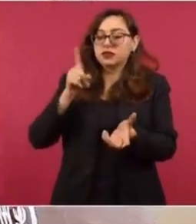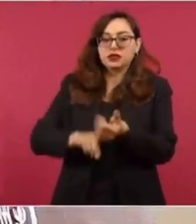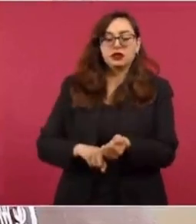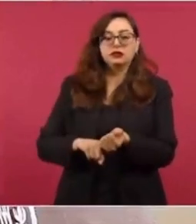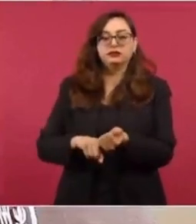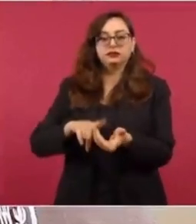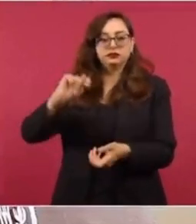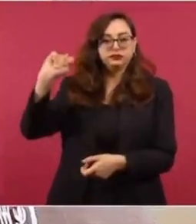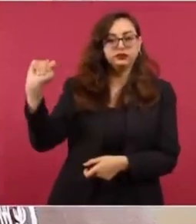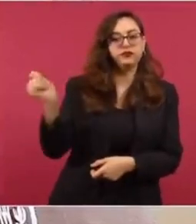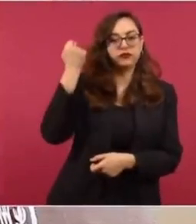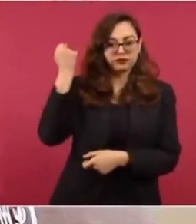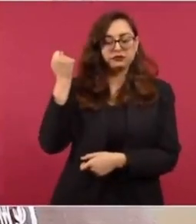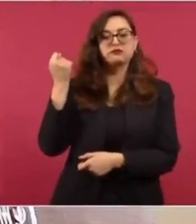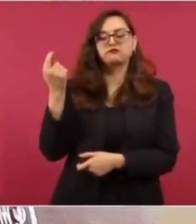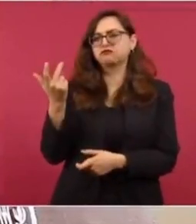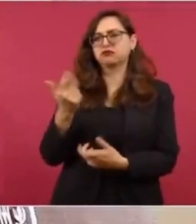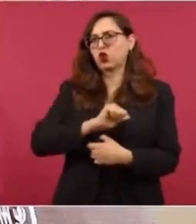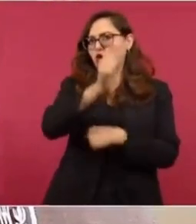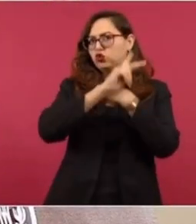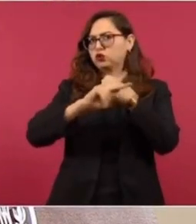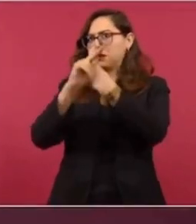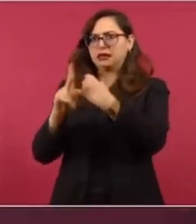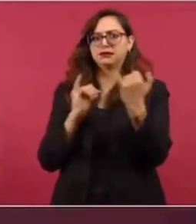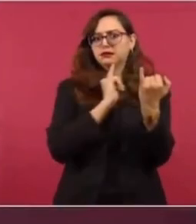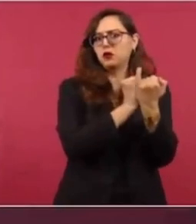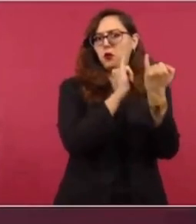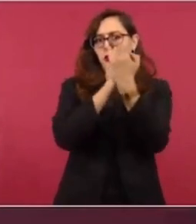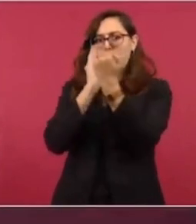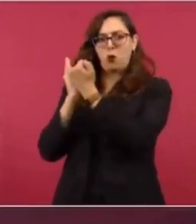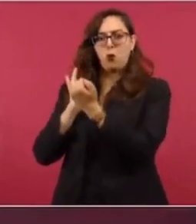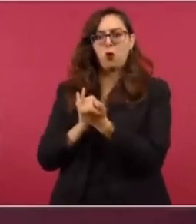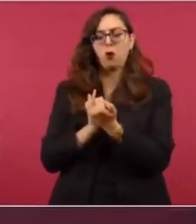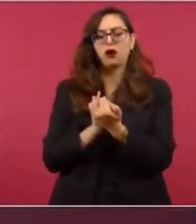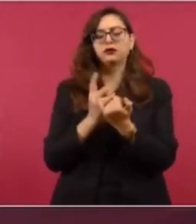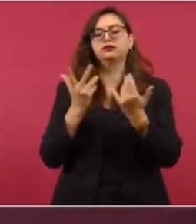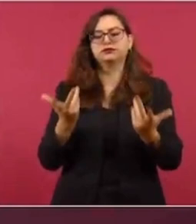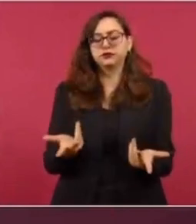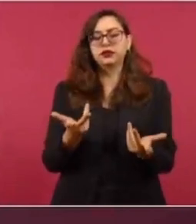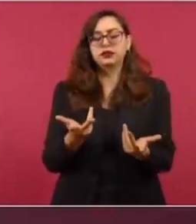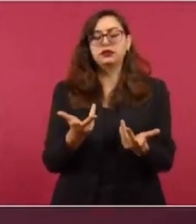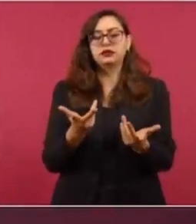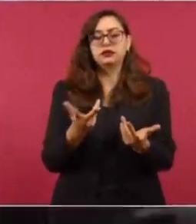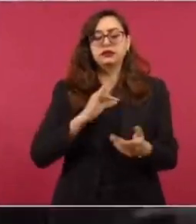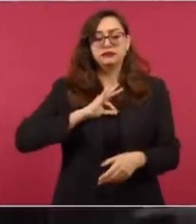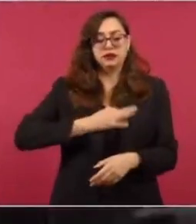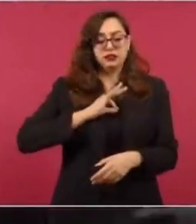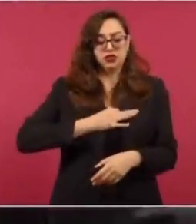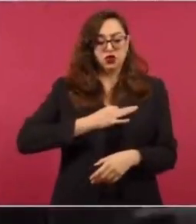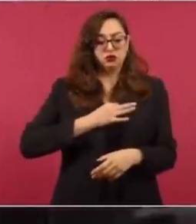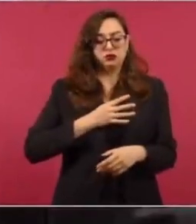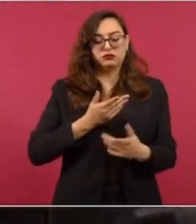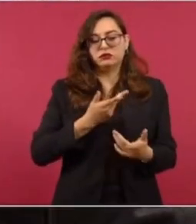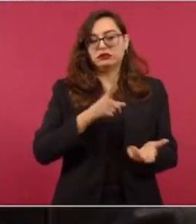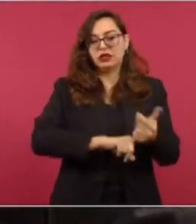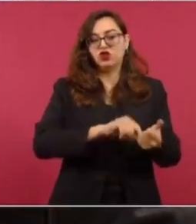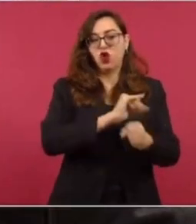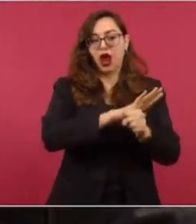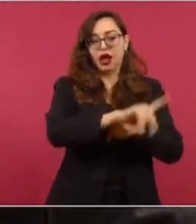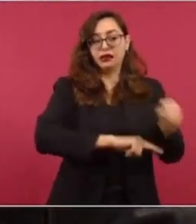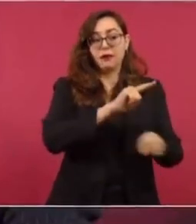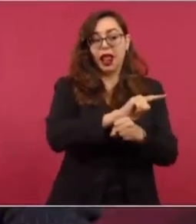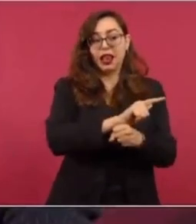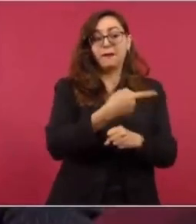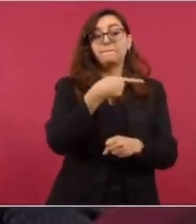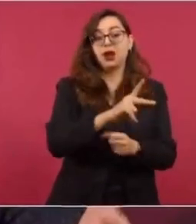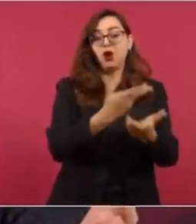contra ciertas infecciones que originalmente afectaban al mundo veterinario, al mundo animal, y la capacidad tecnológica se transfirió para